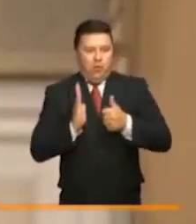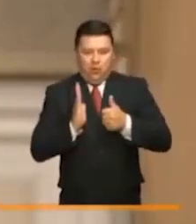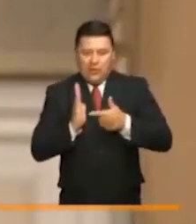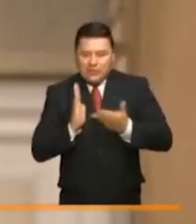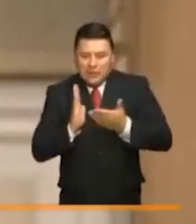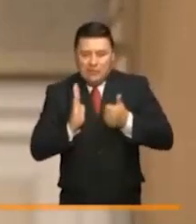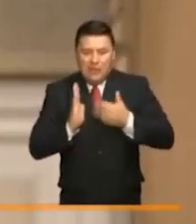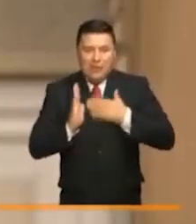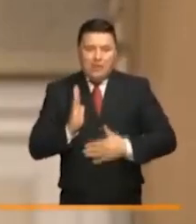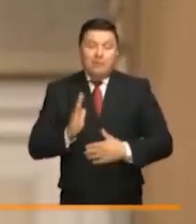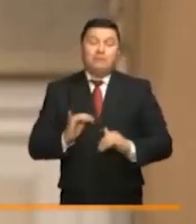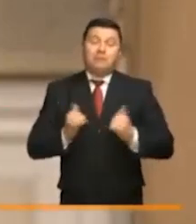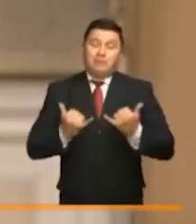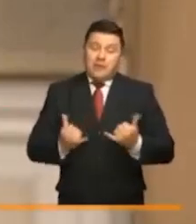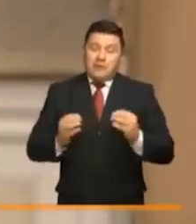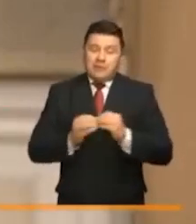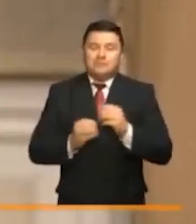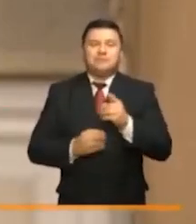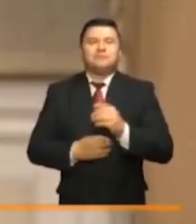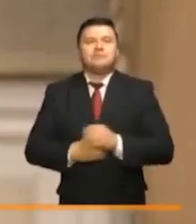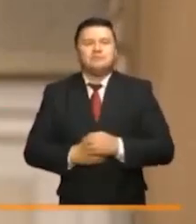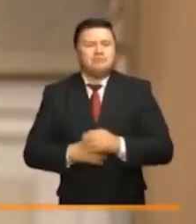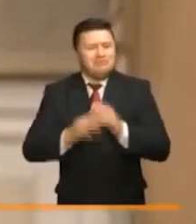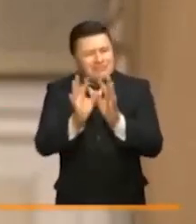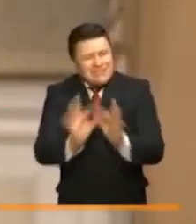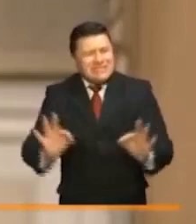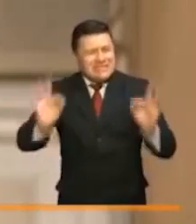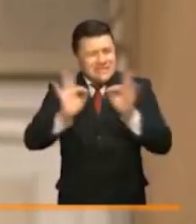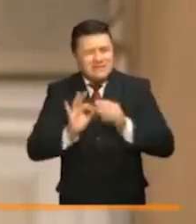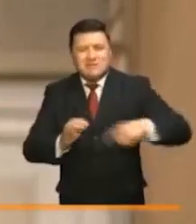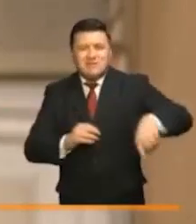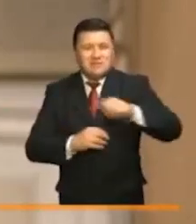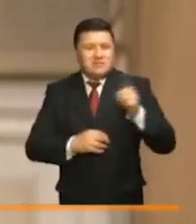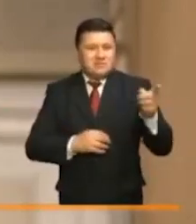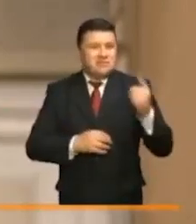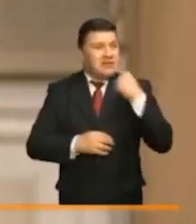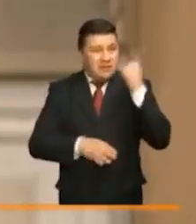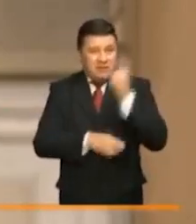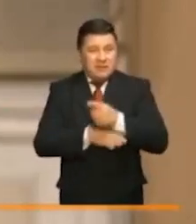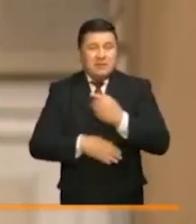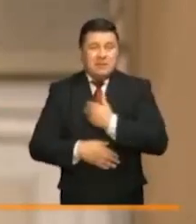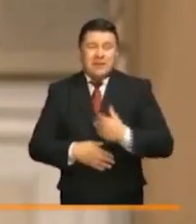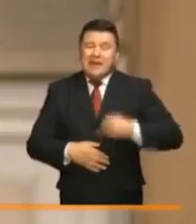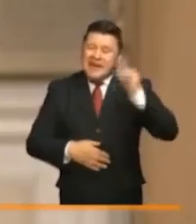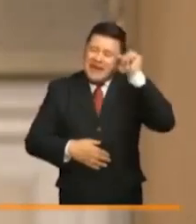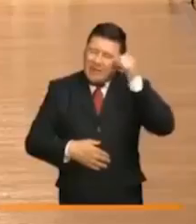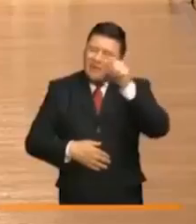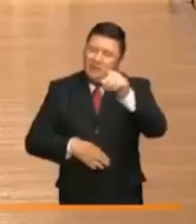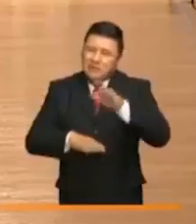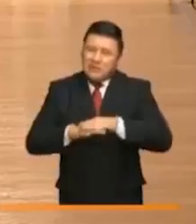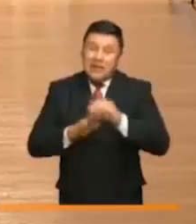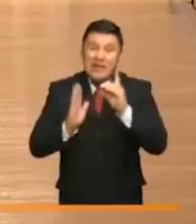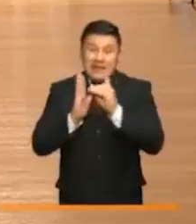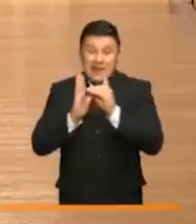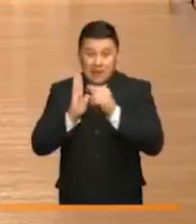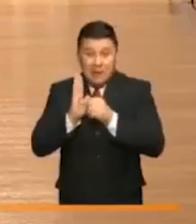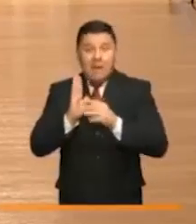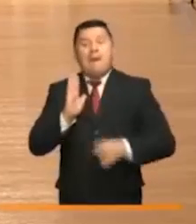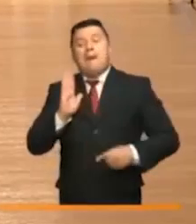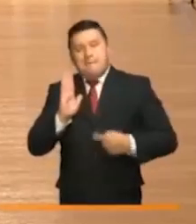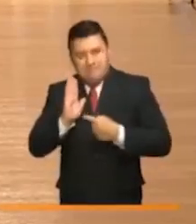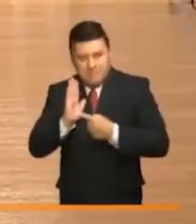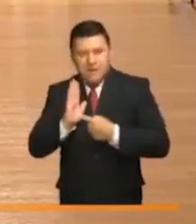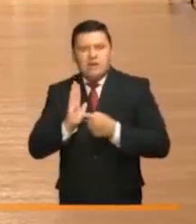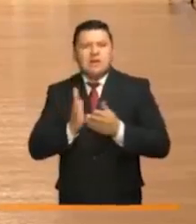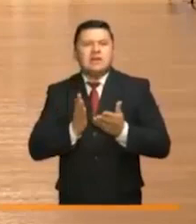este servicio. Ahora, es muy importante también, como usted señaló, recordar que en el decreto hemos